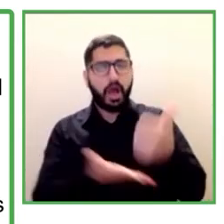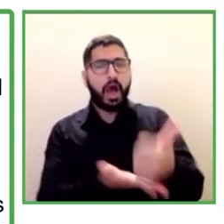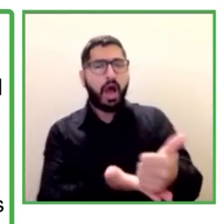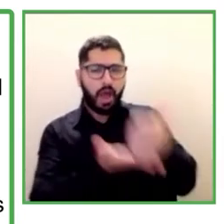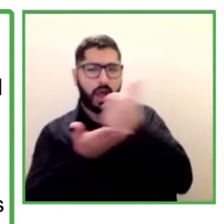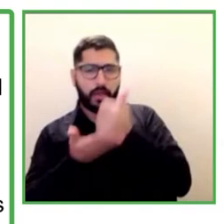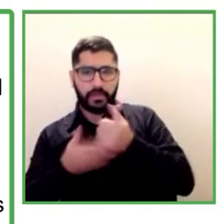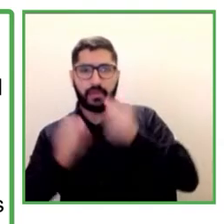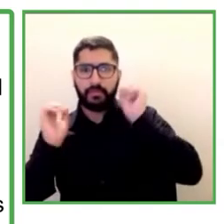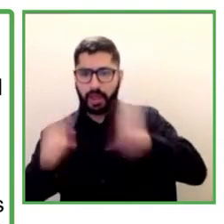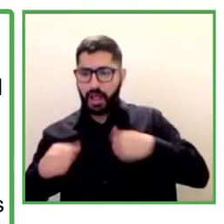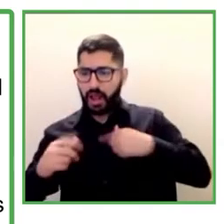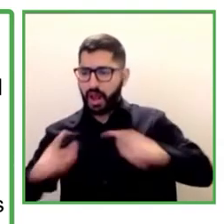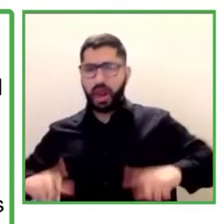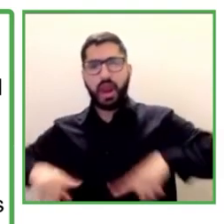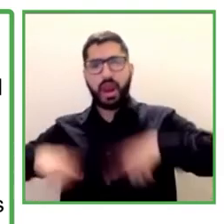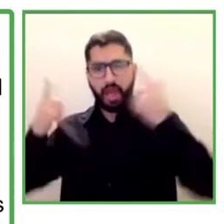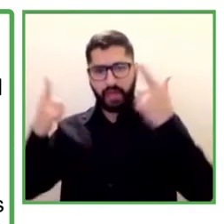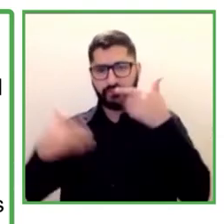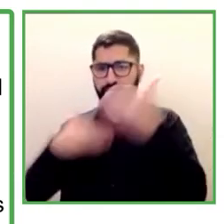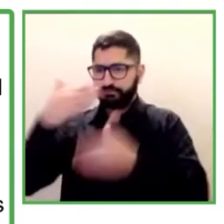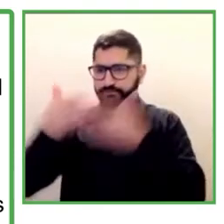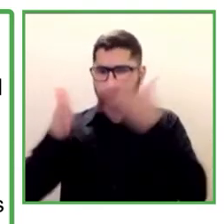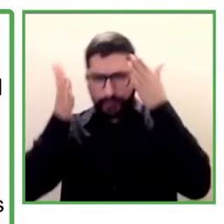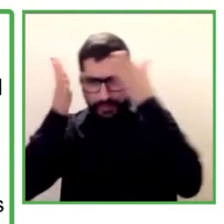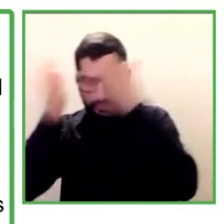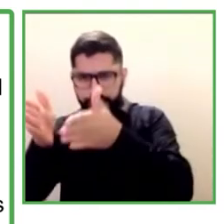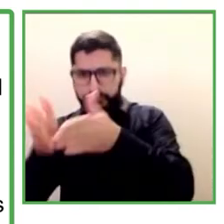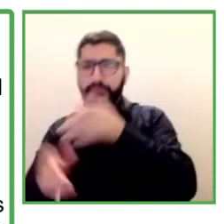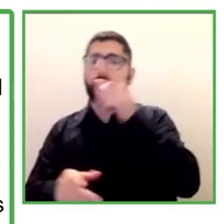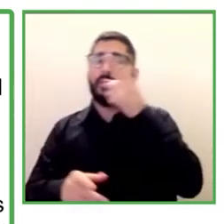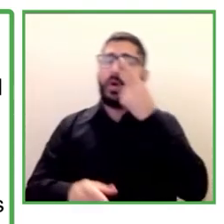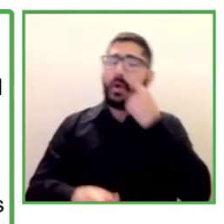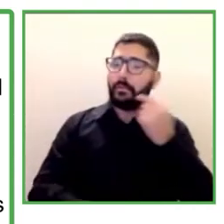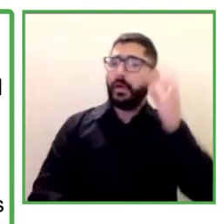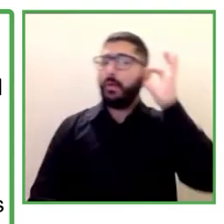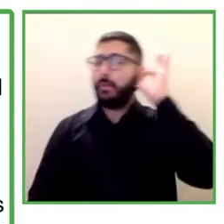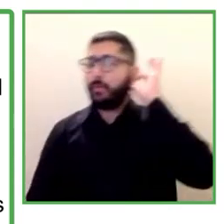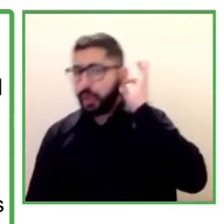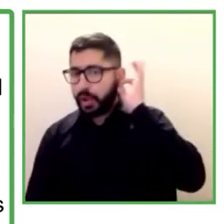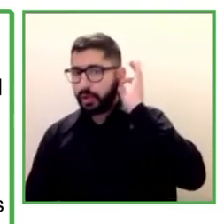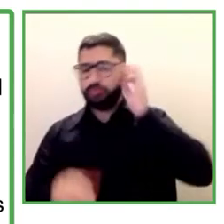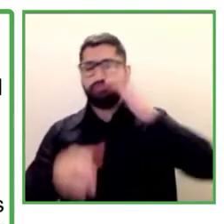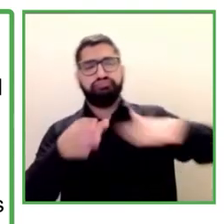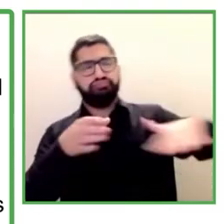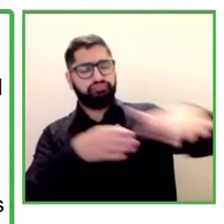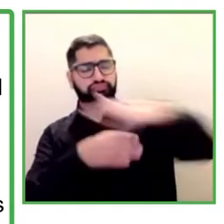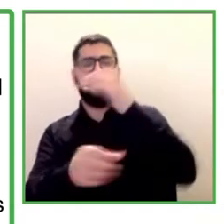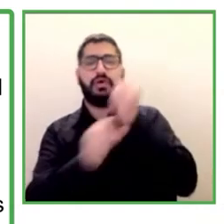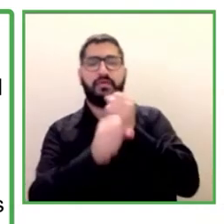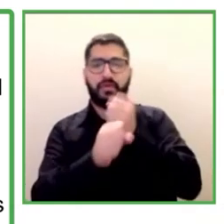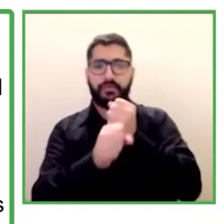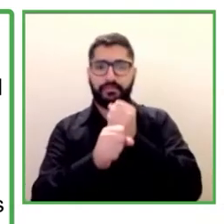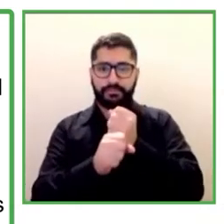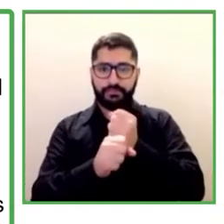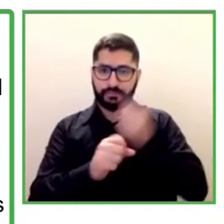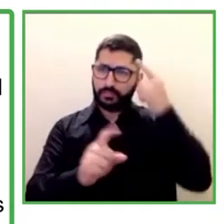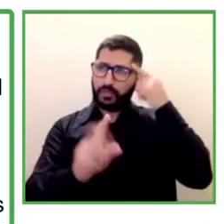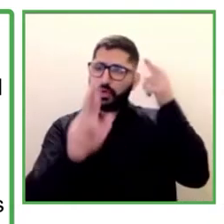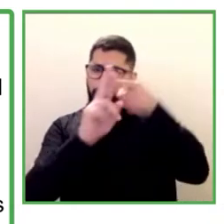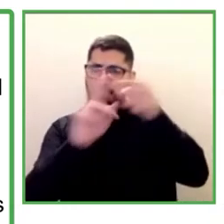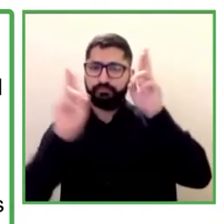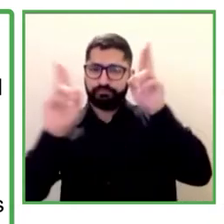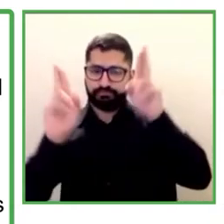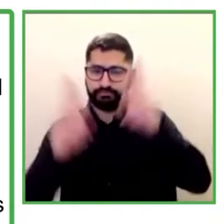trabajadores y trabajadoras de empresas adheridas. Nuestra meta es que con las medidas de prevención entregadas estos accidentes